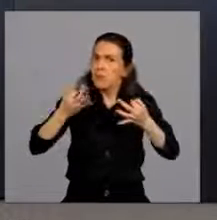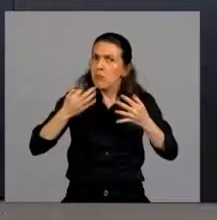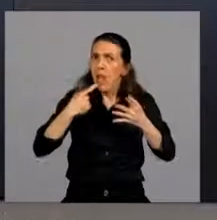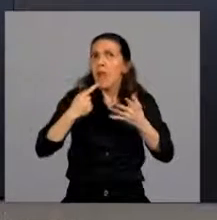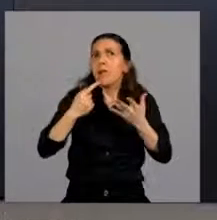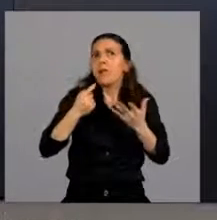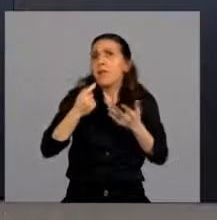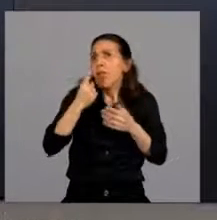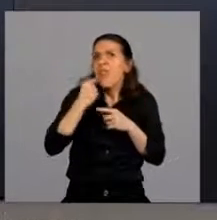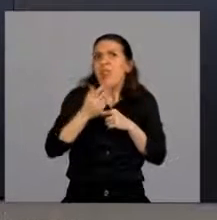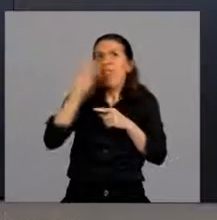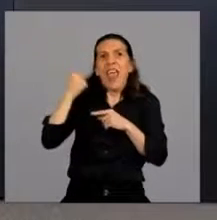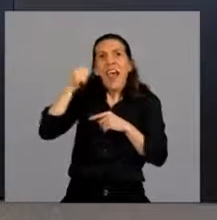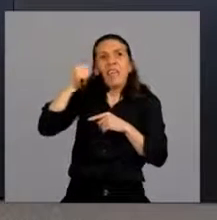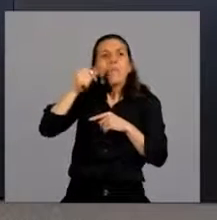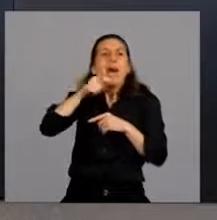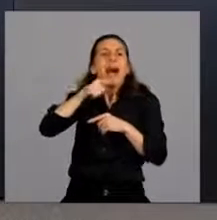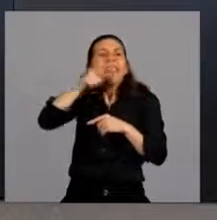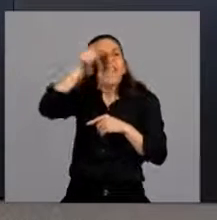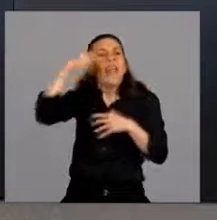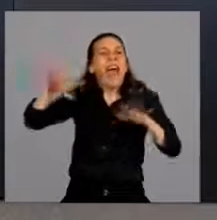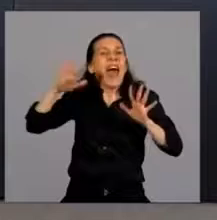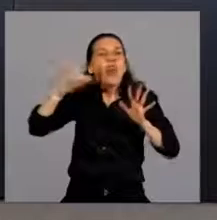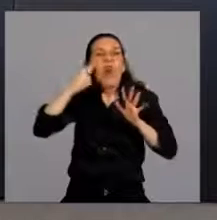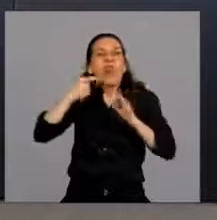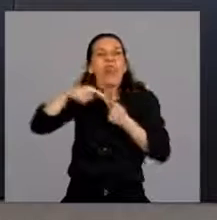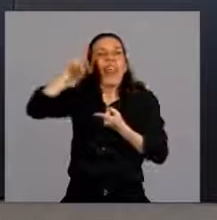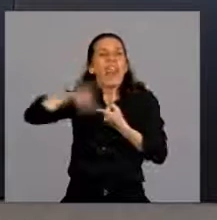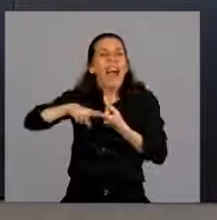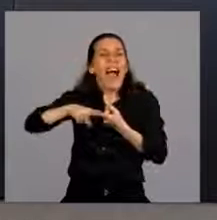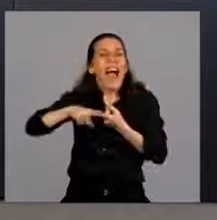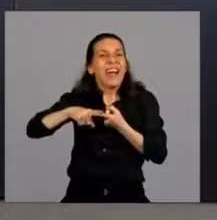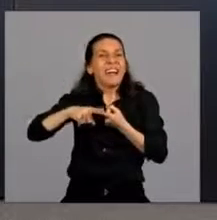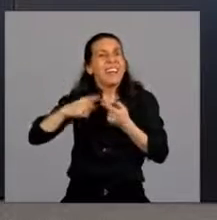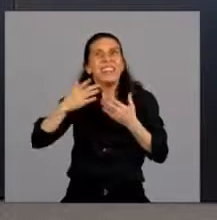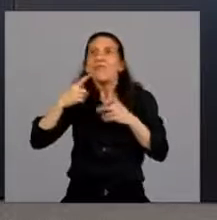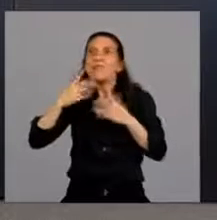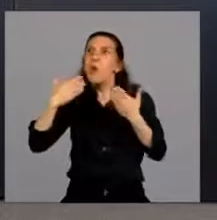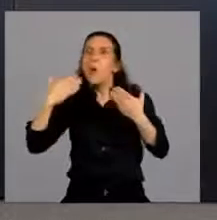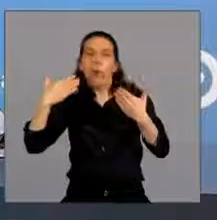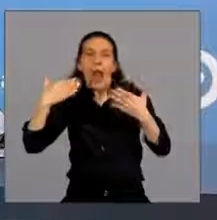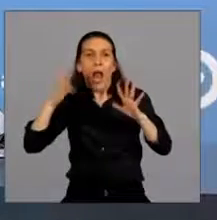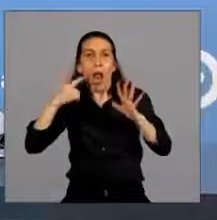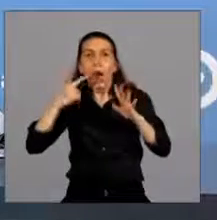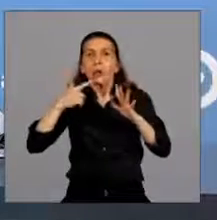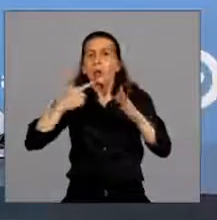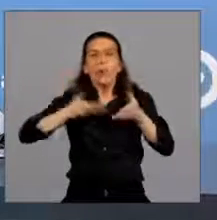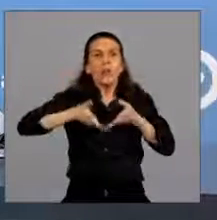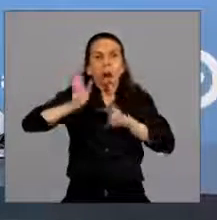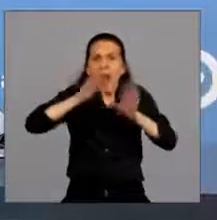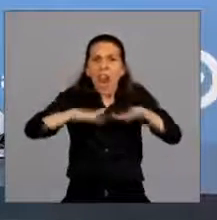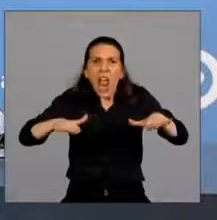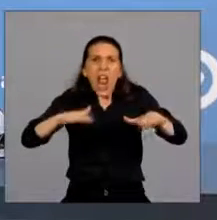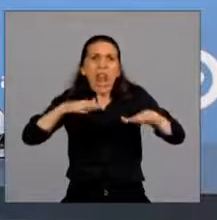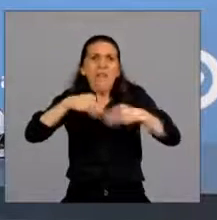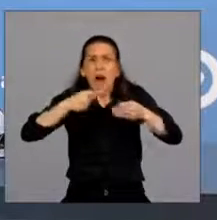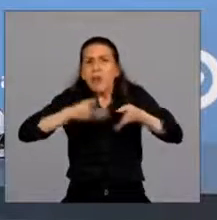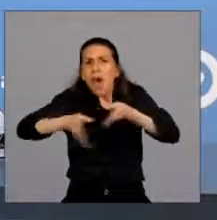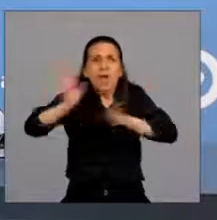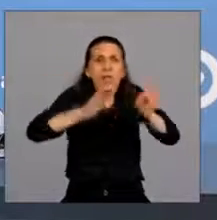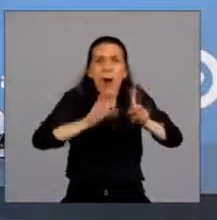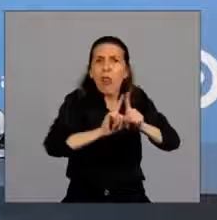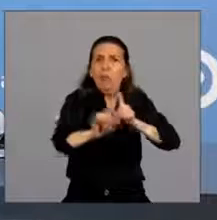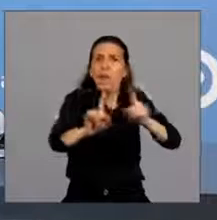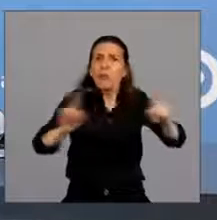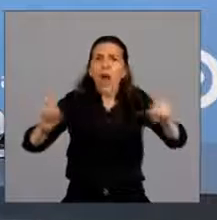de verano la temperatura, salieron muchos a la calle y todos manteniendo las distancias. No hubo situaciones de aglomeración, se